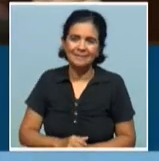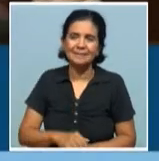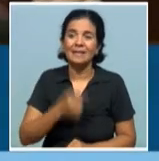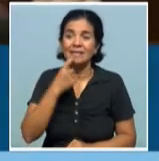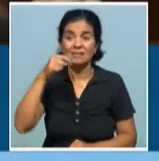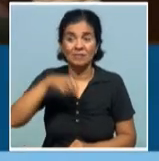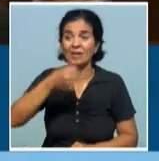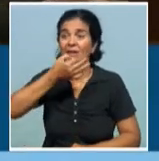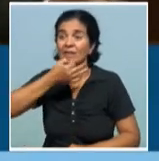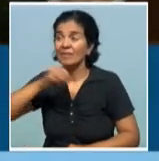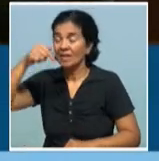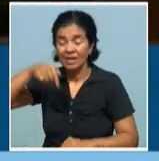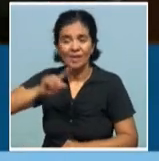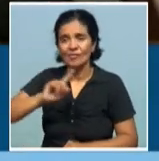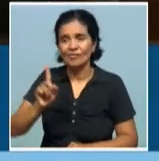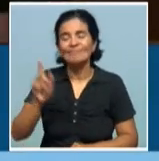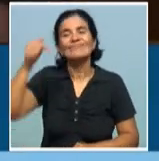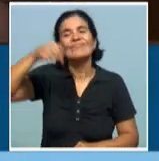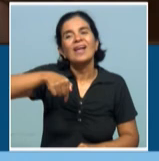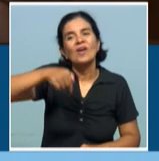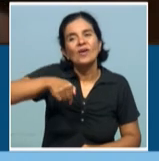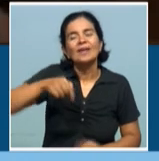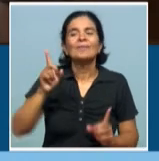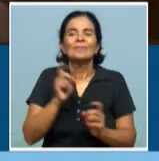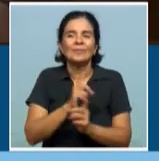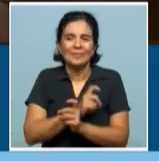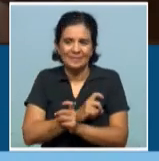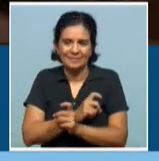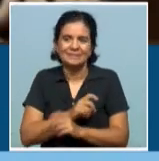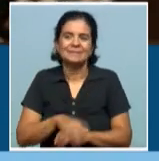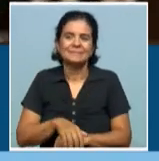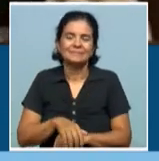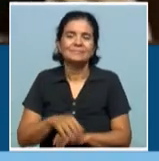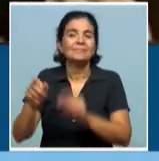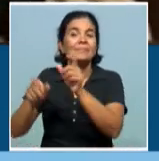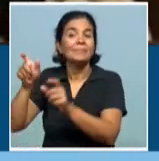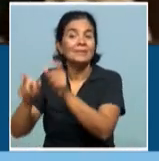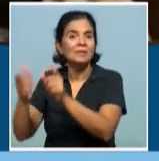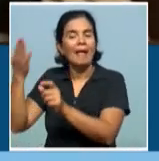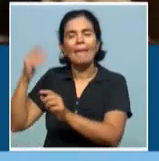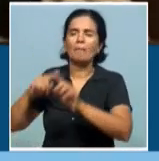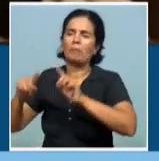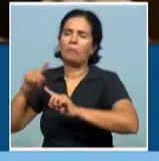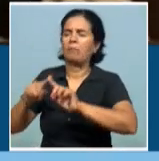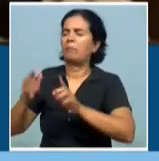Luis. Y ahora nos ponen dificultades, los mismos que manejaban eso.